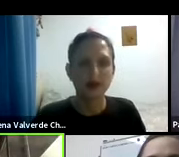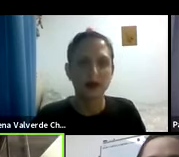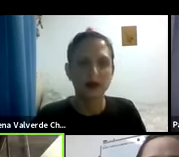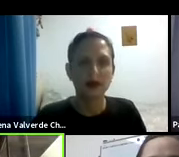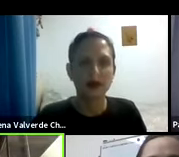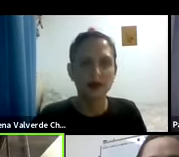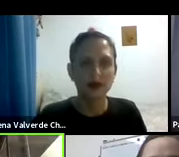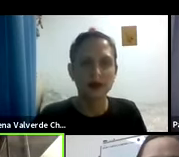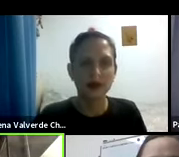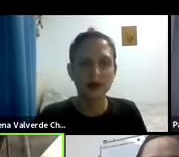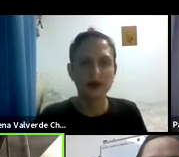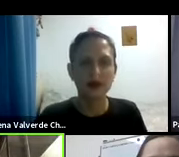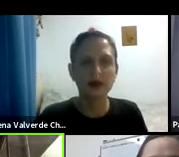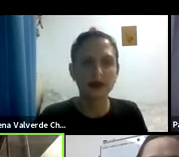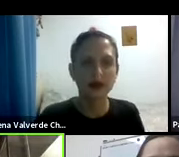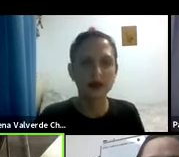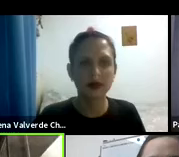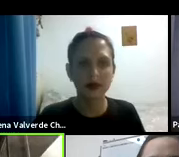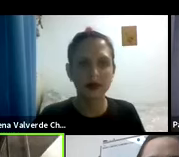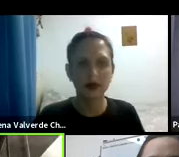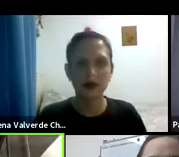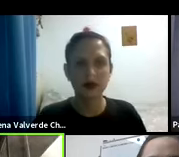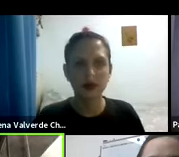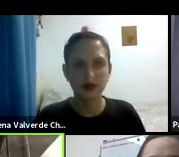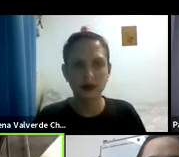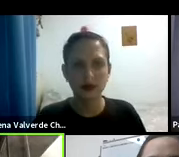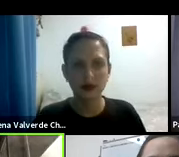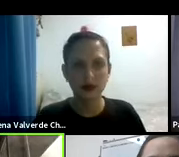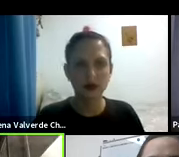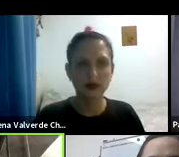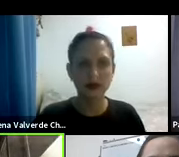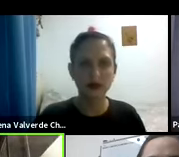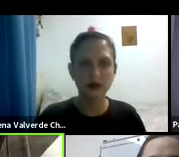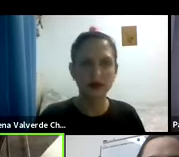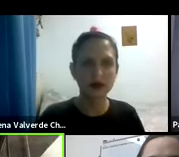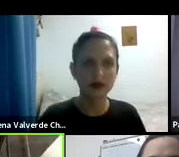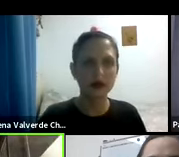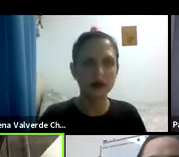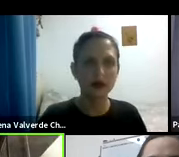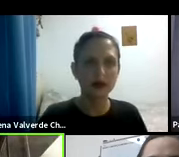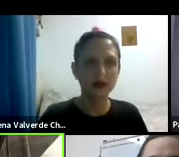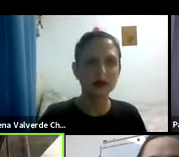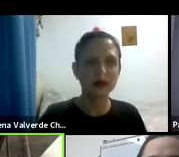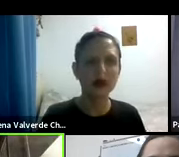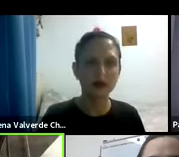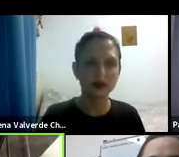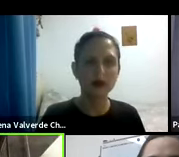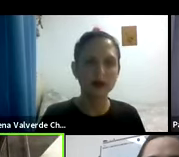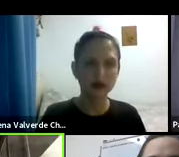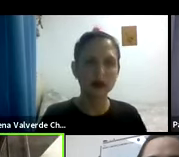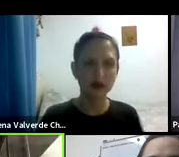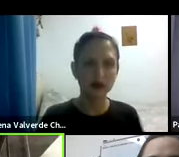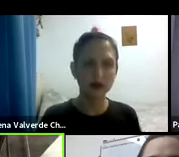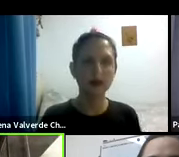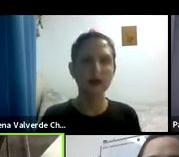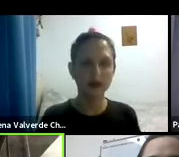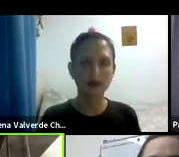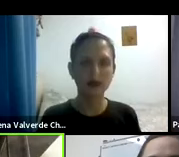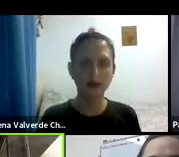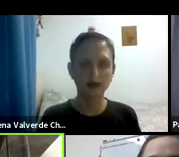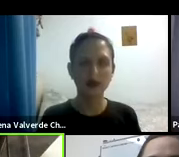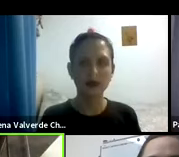afortunadamente aquí en costa rica por supuesto que pasa pero por lo menos hay leyes que que más o menos protegen